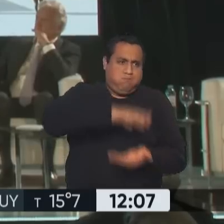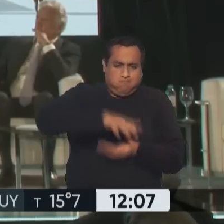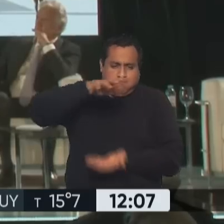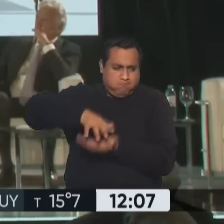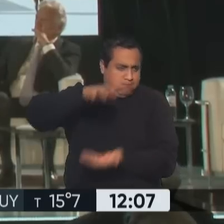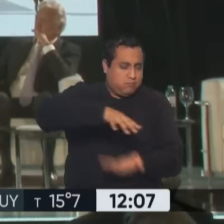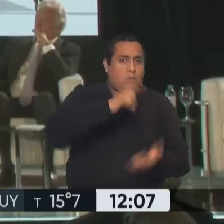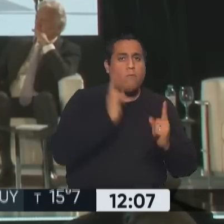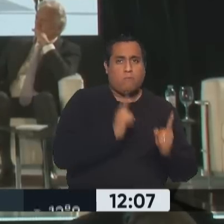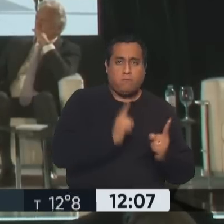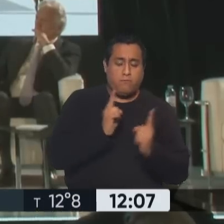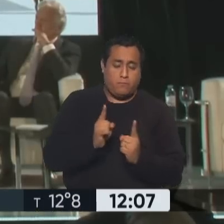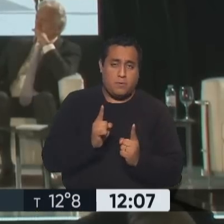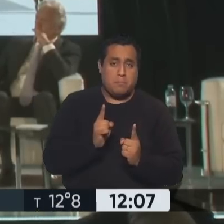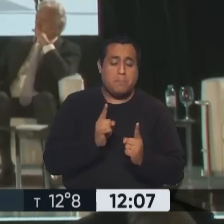vez